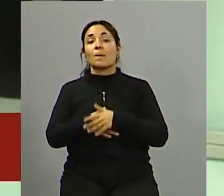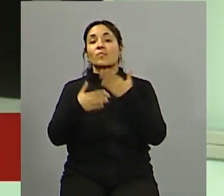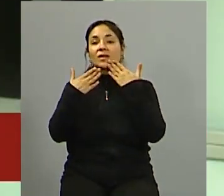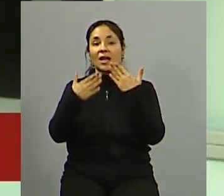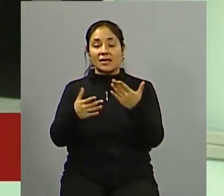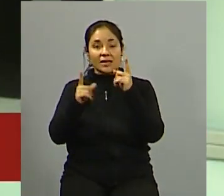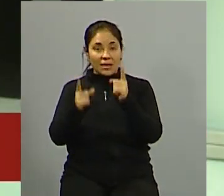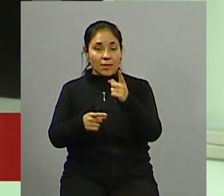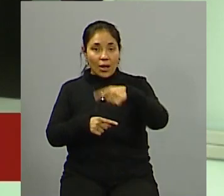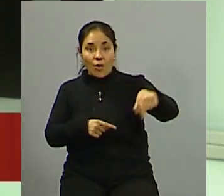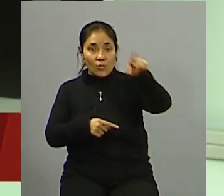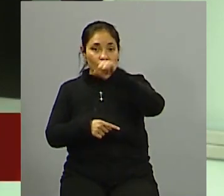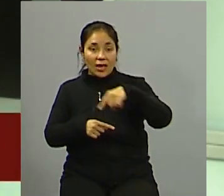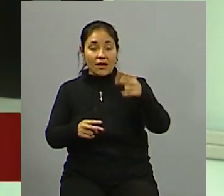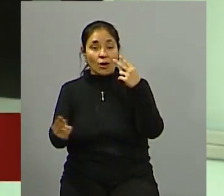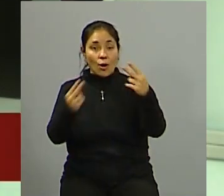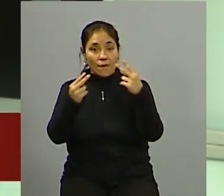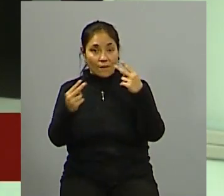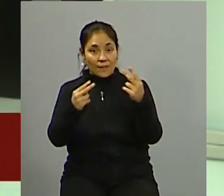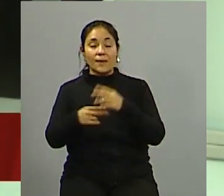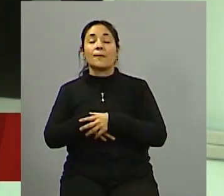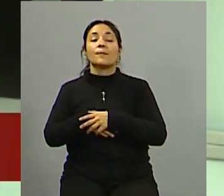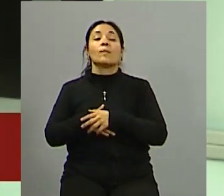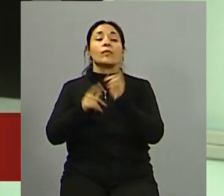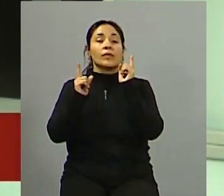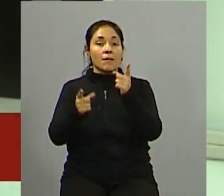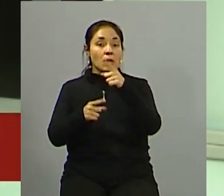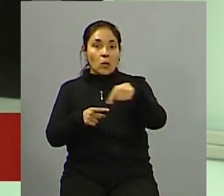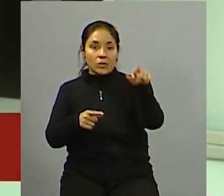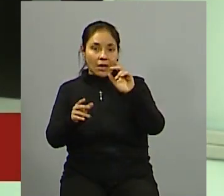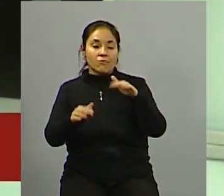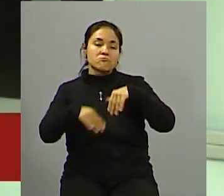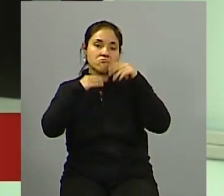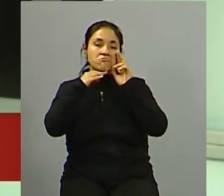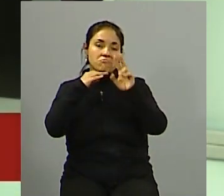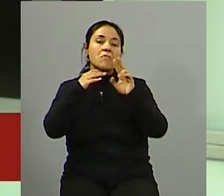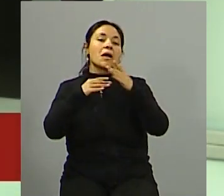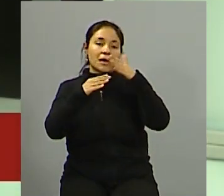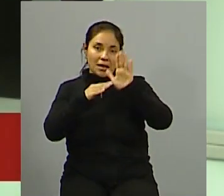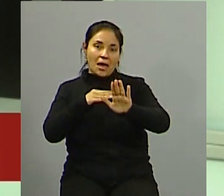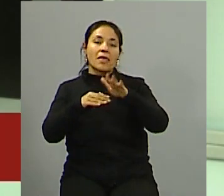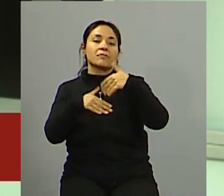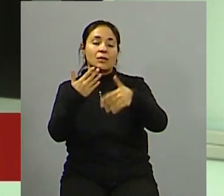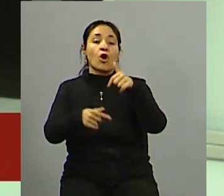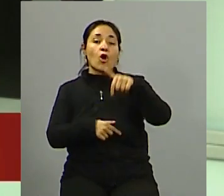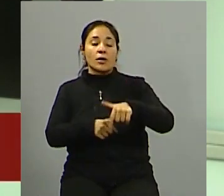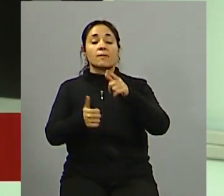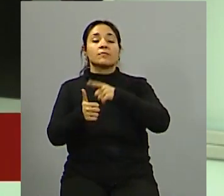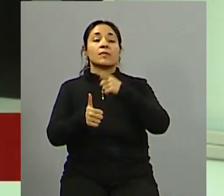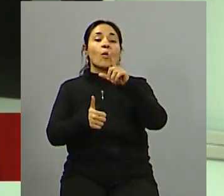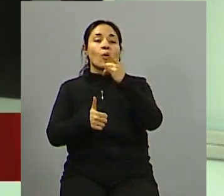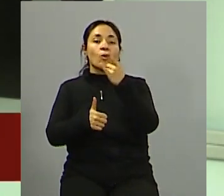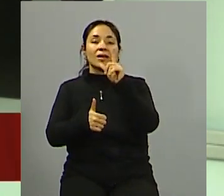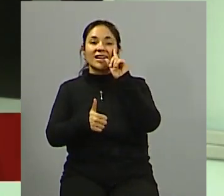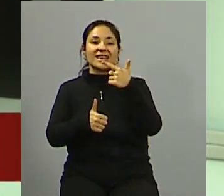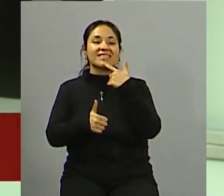entonces también a ustedes que han estado ahí del otro lado y por supuesto a que se queden en la programación de Señal U. Hoy pasaron por el programa Ulises Adamo